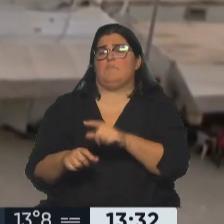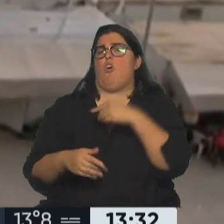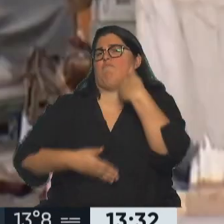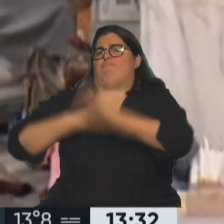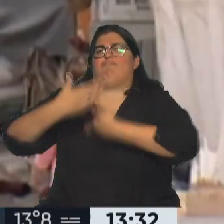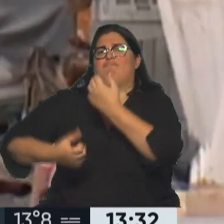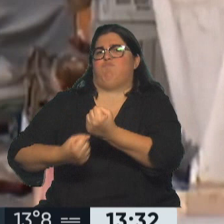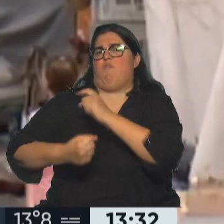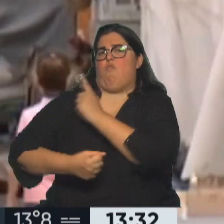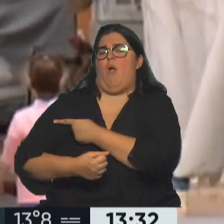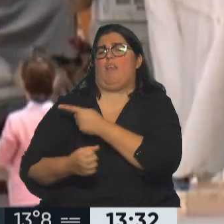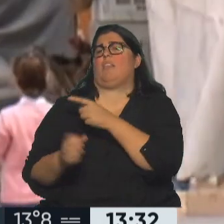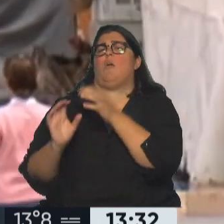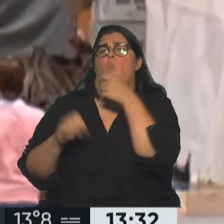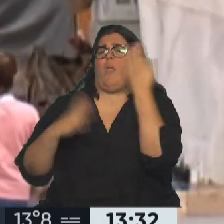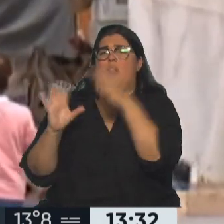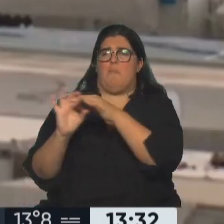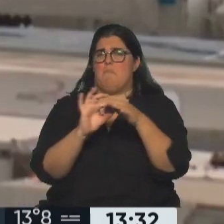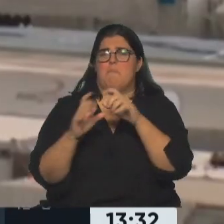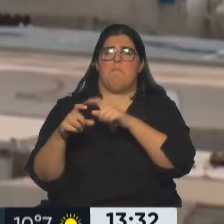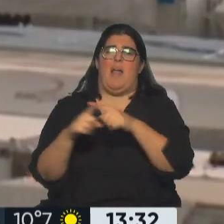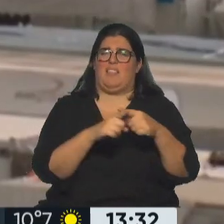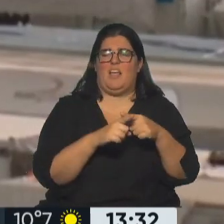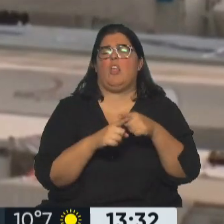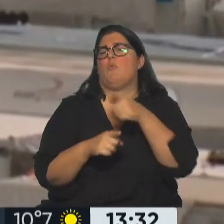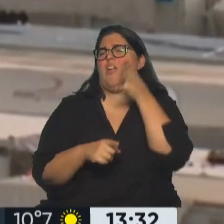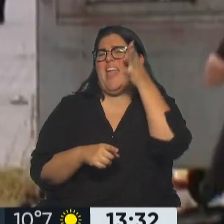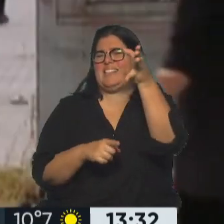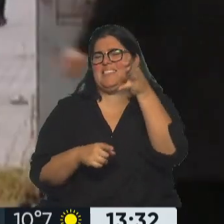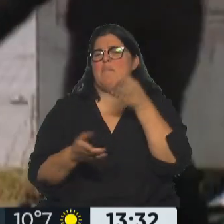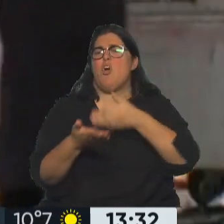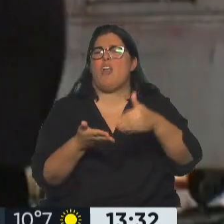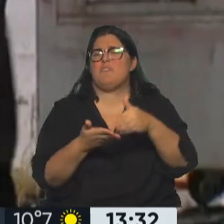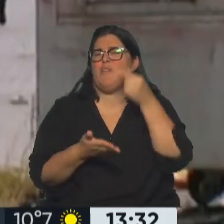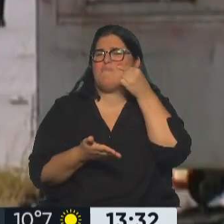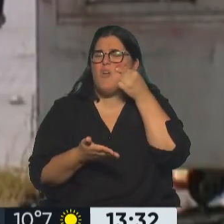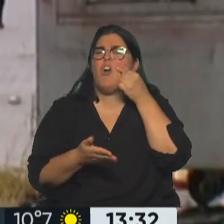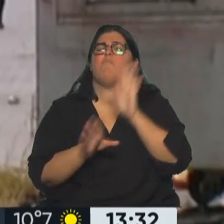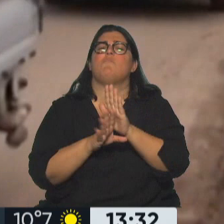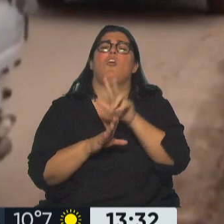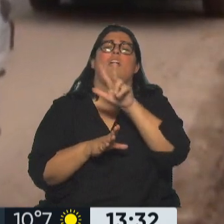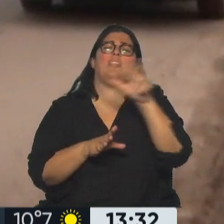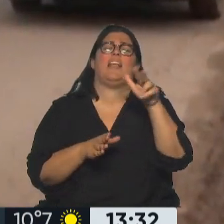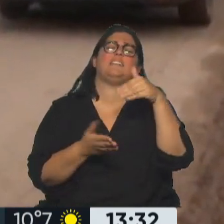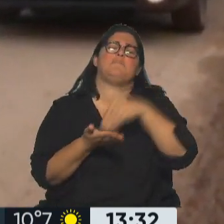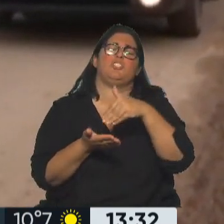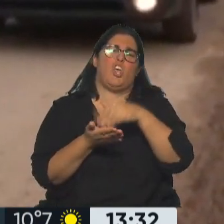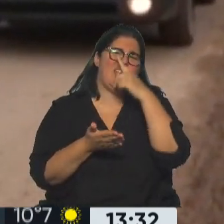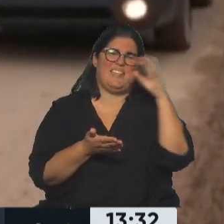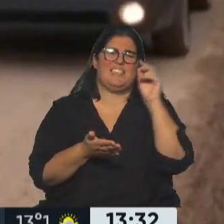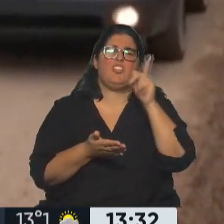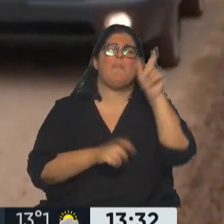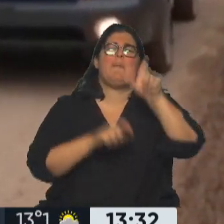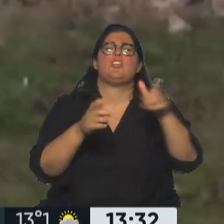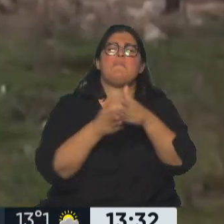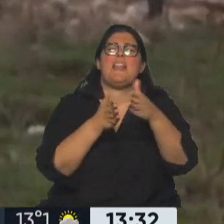a todos los partidos, hasta llegar a extremos xenófobos en cuyo centro están los 3.700.000 inmigrantes sirios que viven en